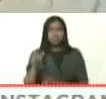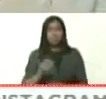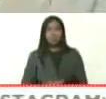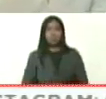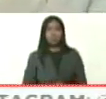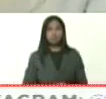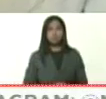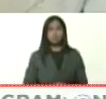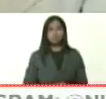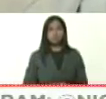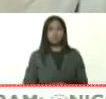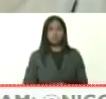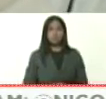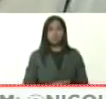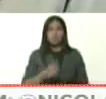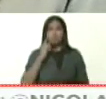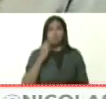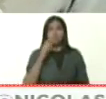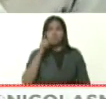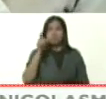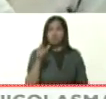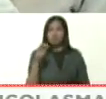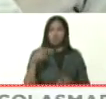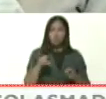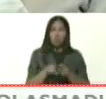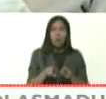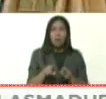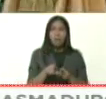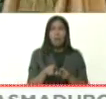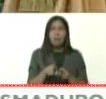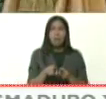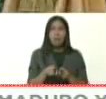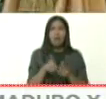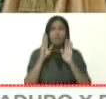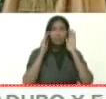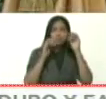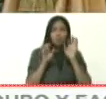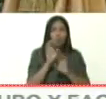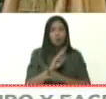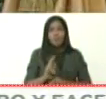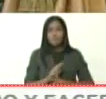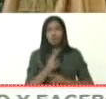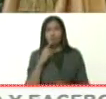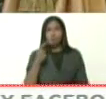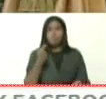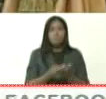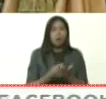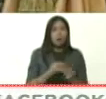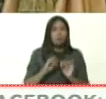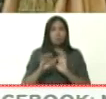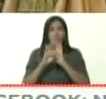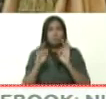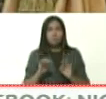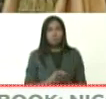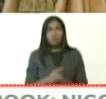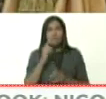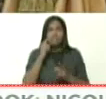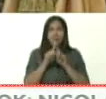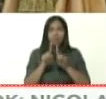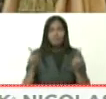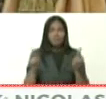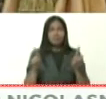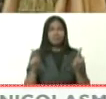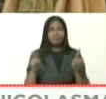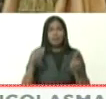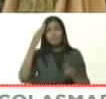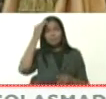sido paciente y no un cliente. Y la medicina ha sido medicina y no mercancía. Esa es la diferencia, Michelle